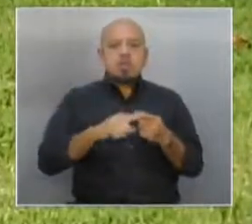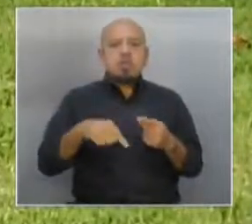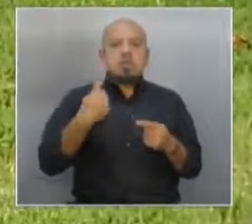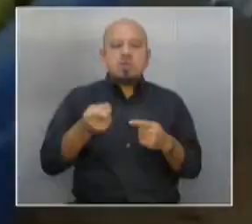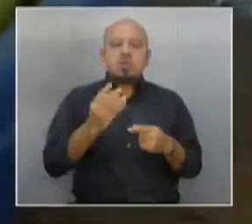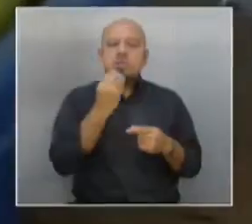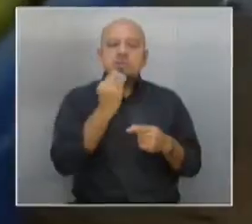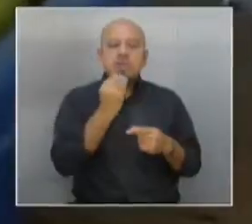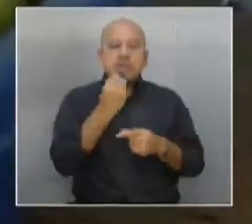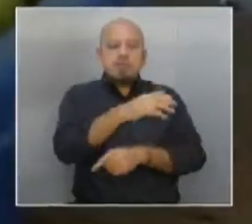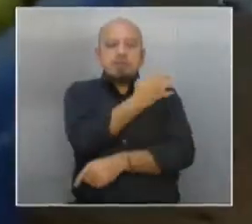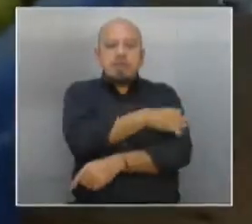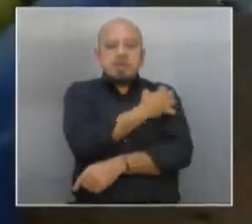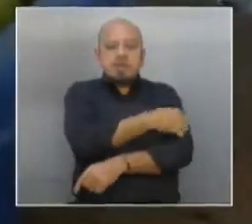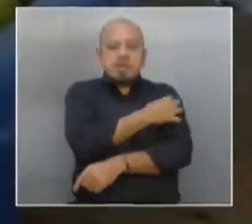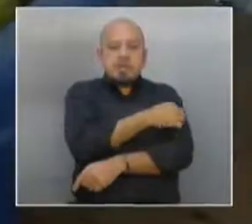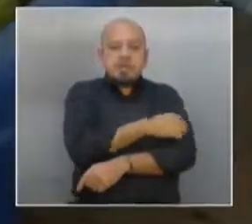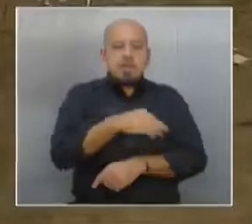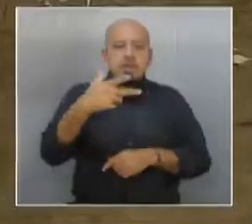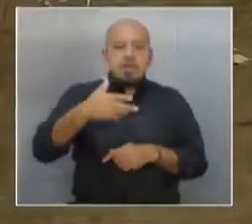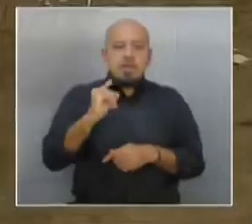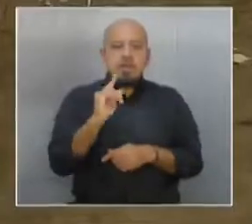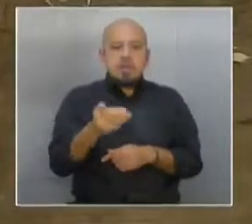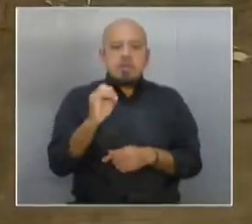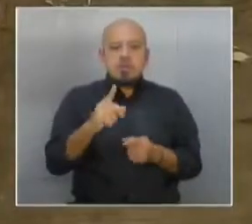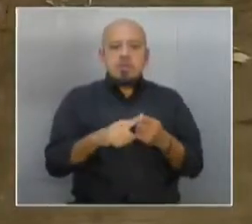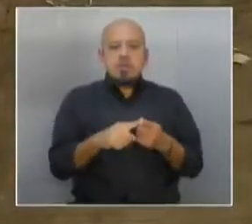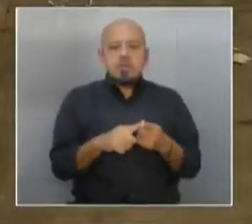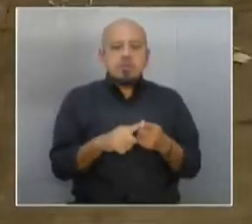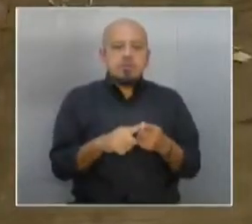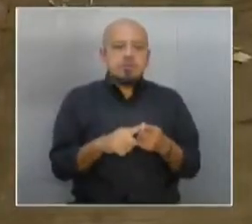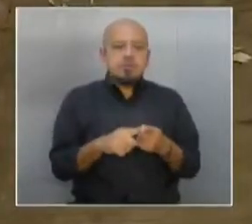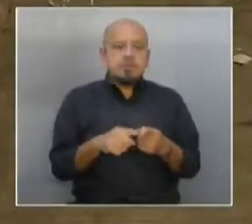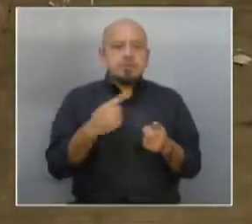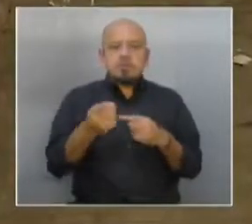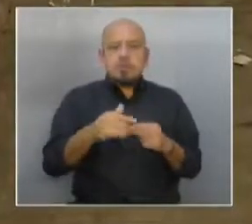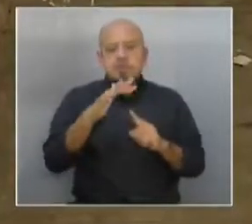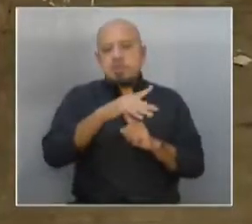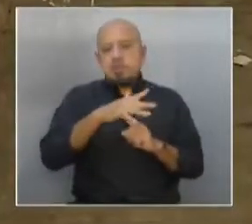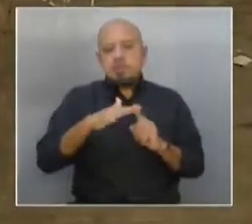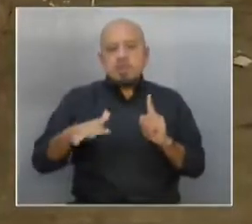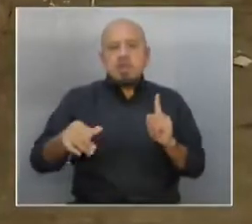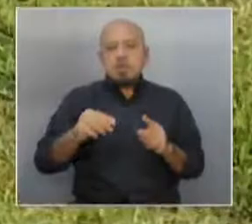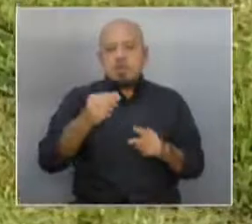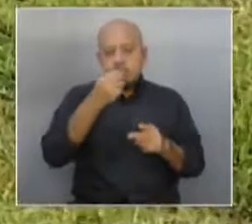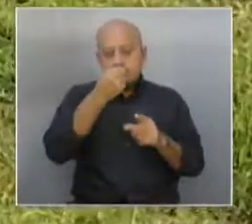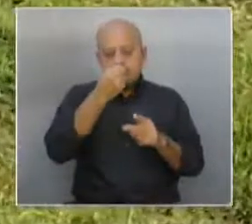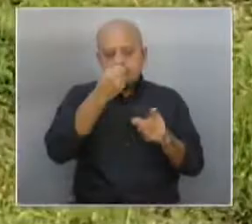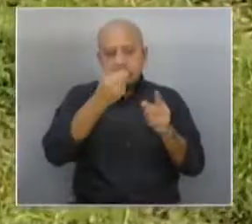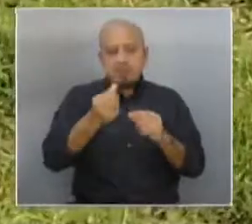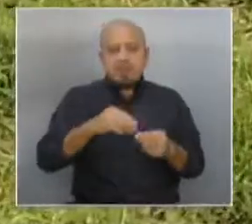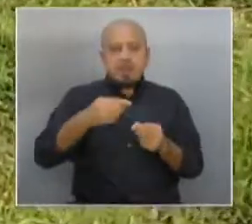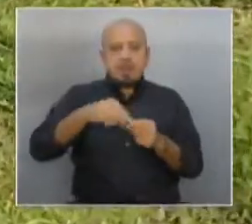la manzana, el higo. Y más al invierno ya empezamos con lo que es